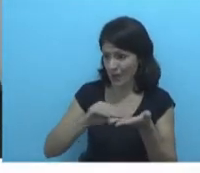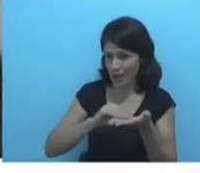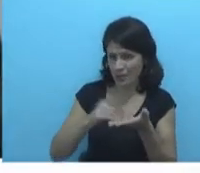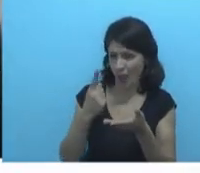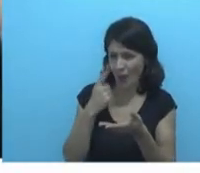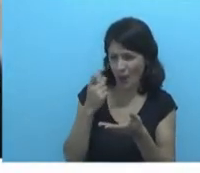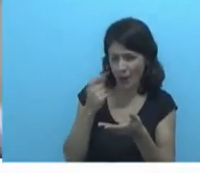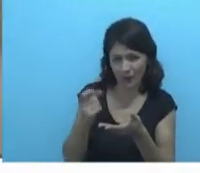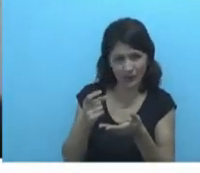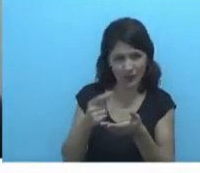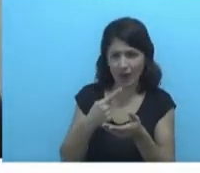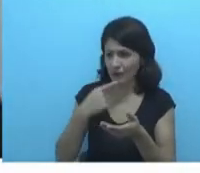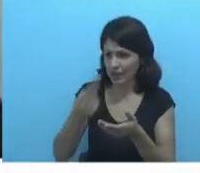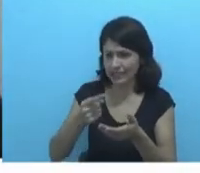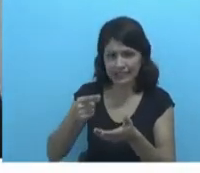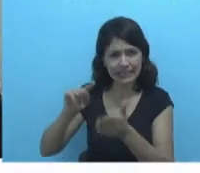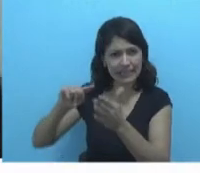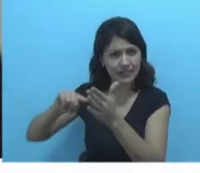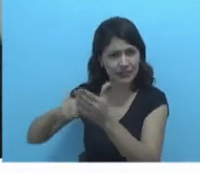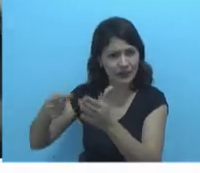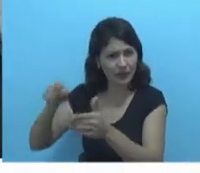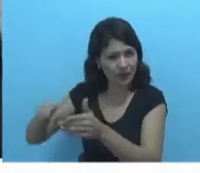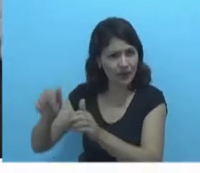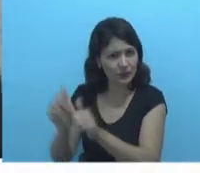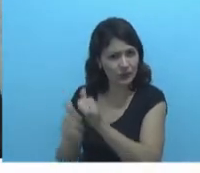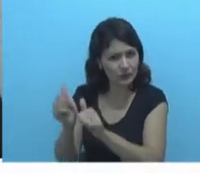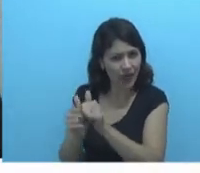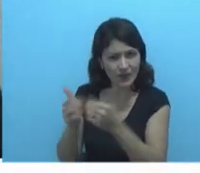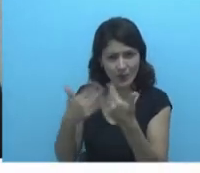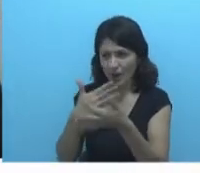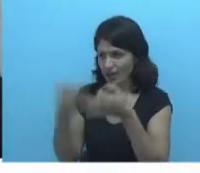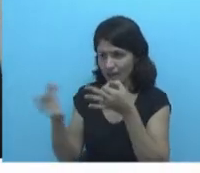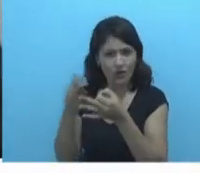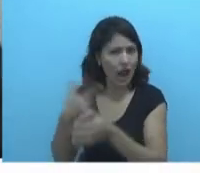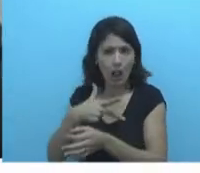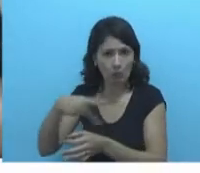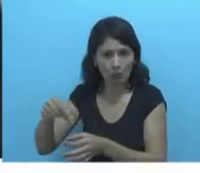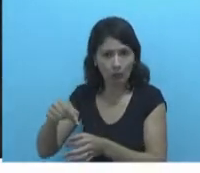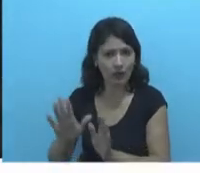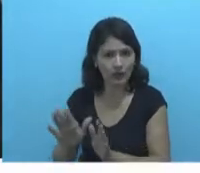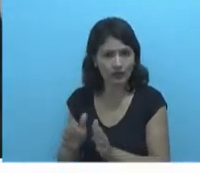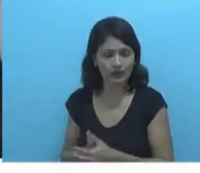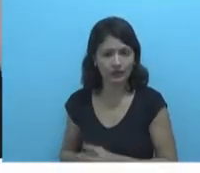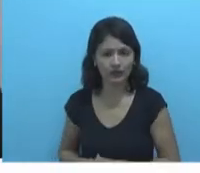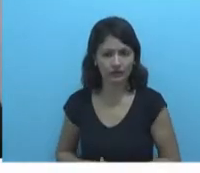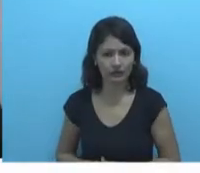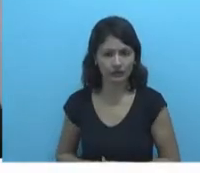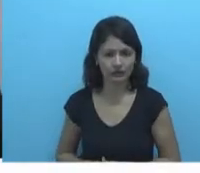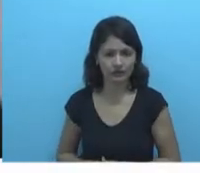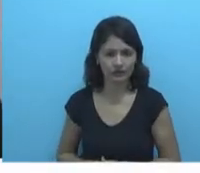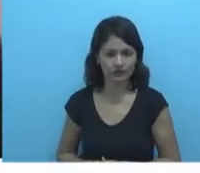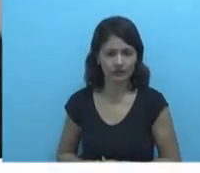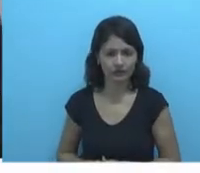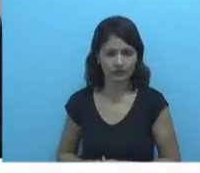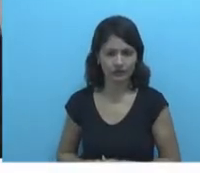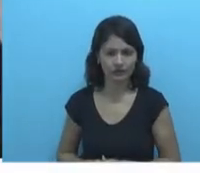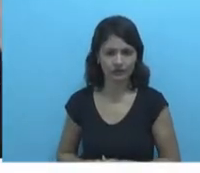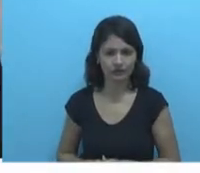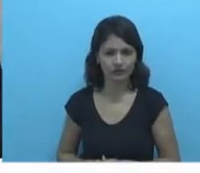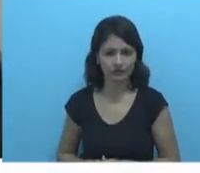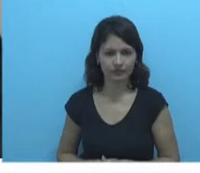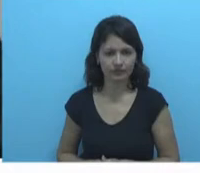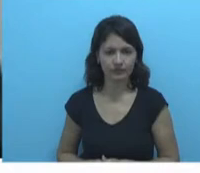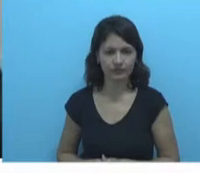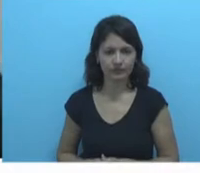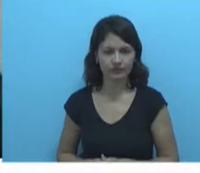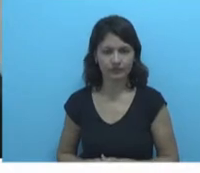poder establecer un sistema de diálogo entre la provincia y la nación,